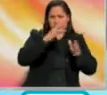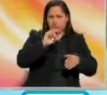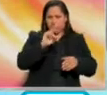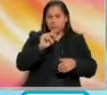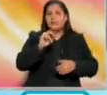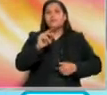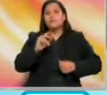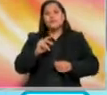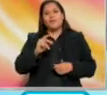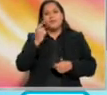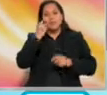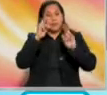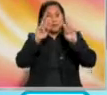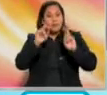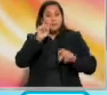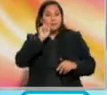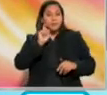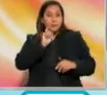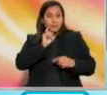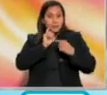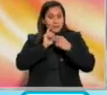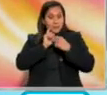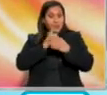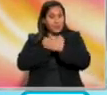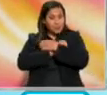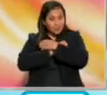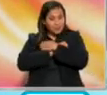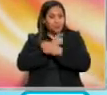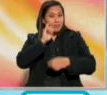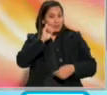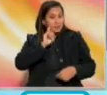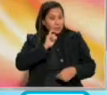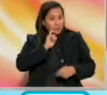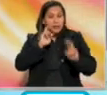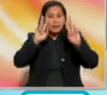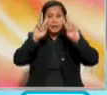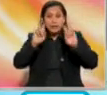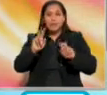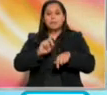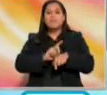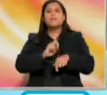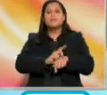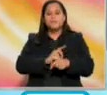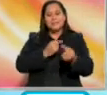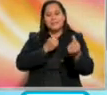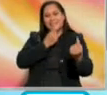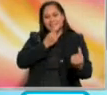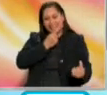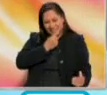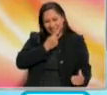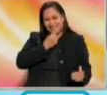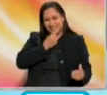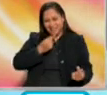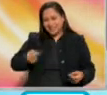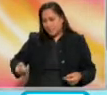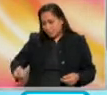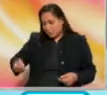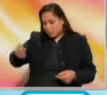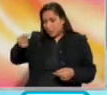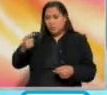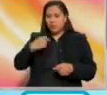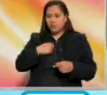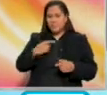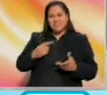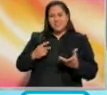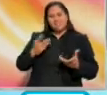haciendo del tema de la sexualidad, de la educación sexual, un tema común desde la infancia. Lo hemos Quitarle hablado. como los tabús, Sí, ¿no? quitarnos estos